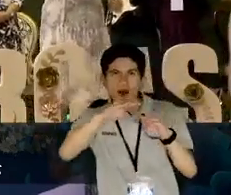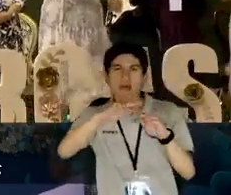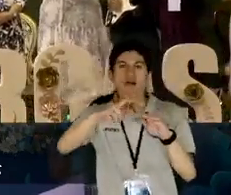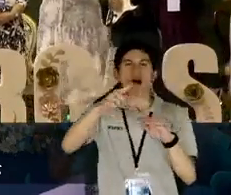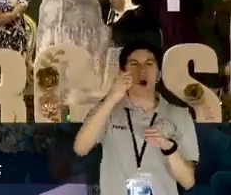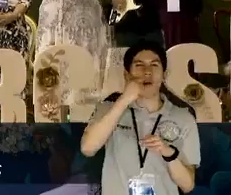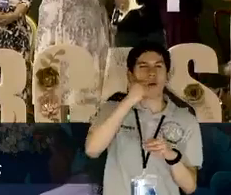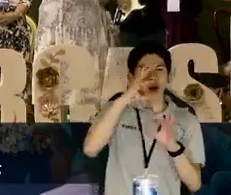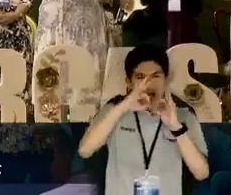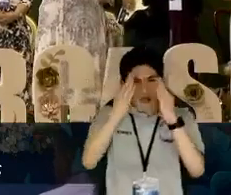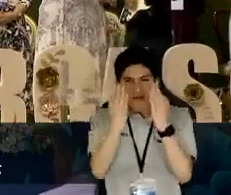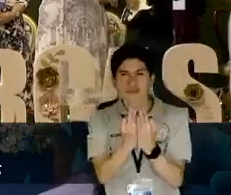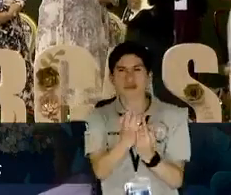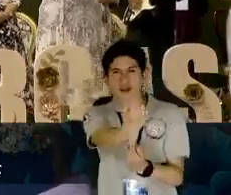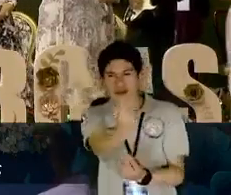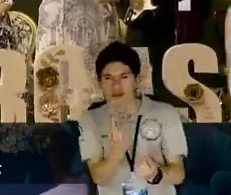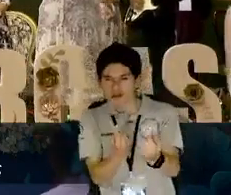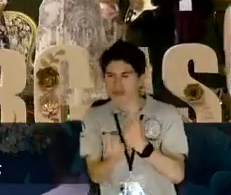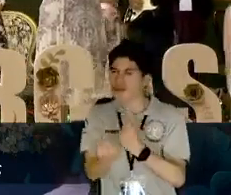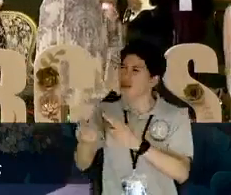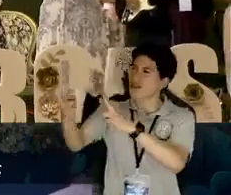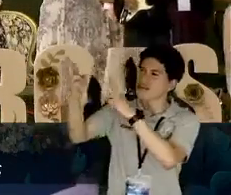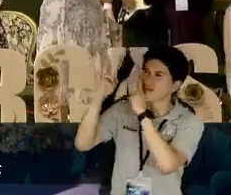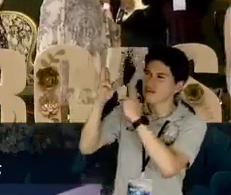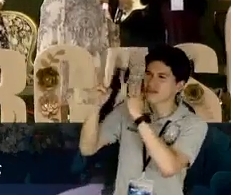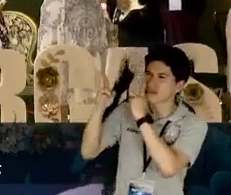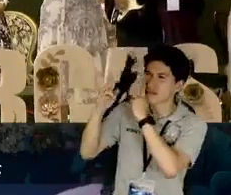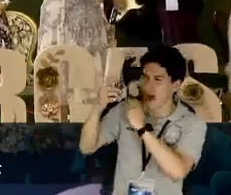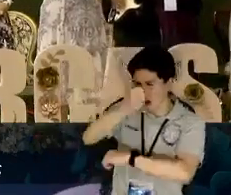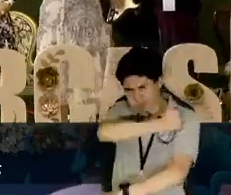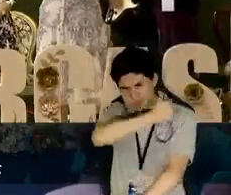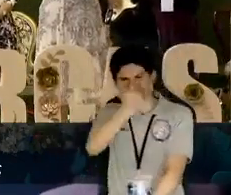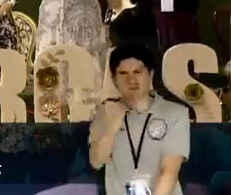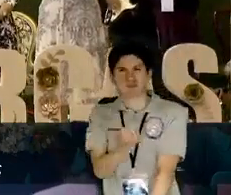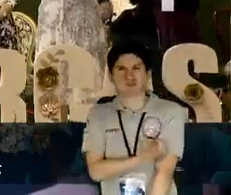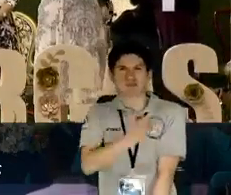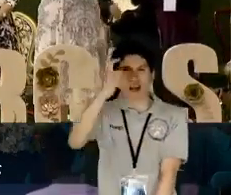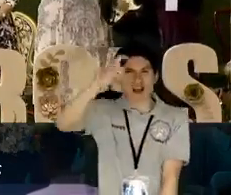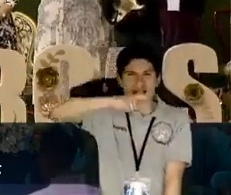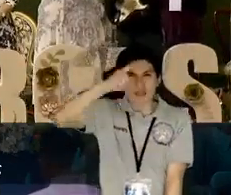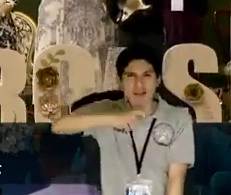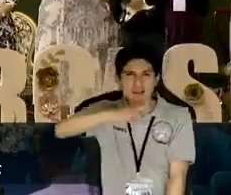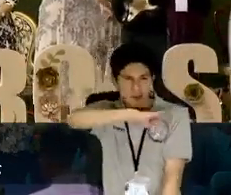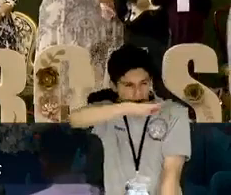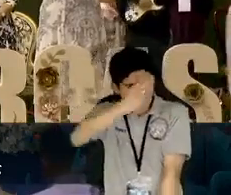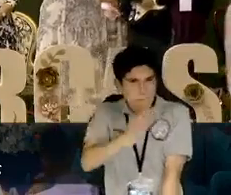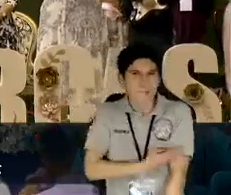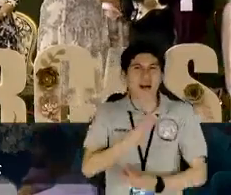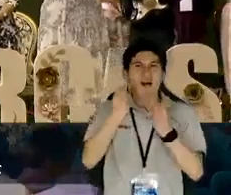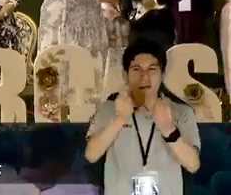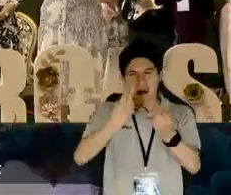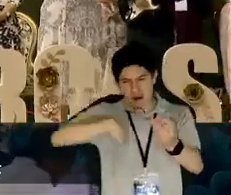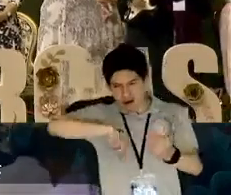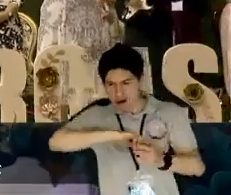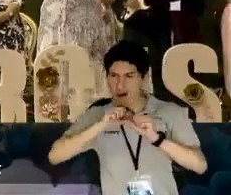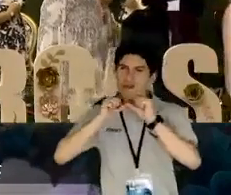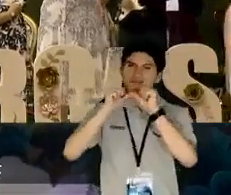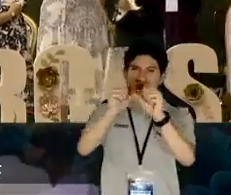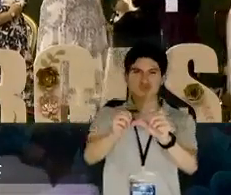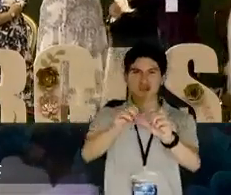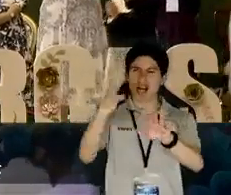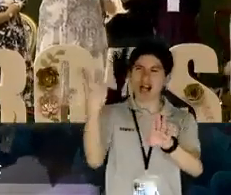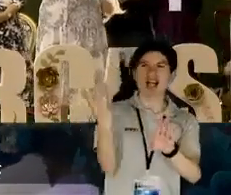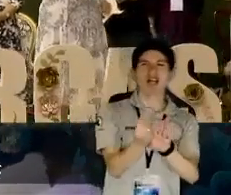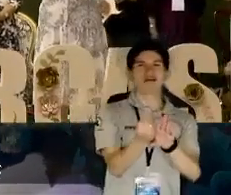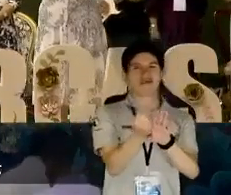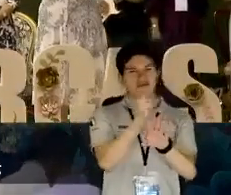reconozco tu autoridad y necesito fuerzas para permanecer en tu iglesia, Señor.